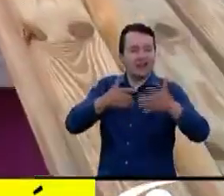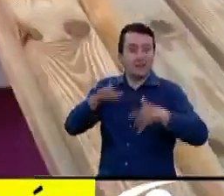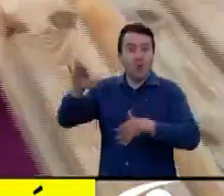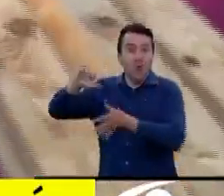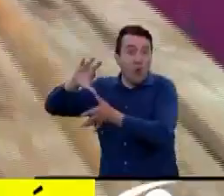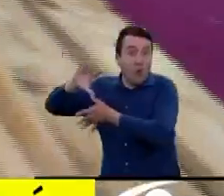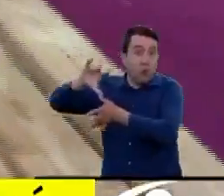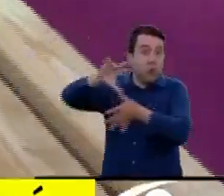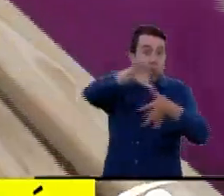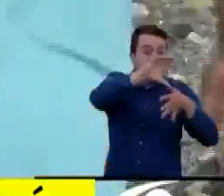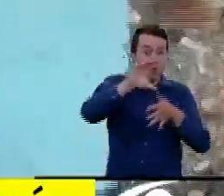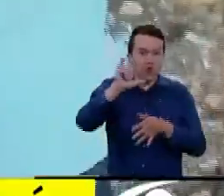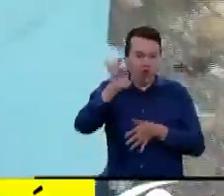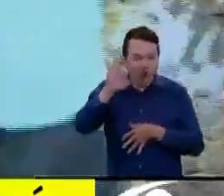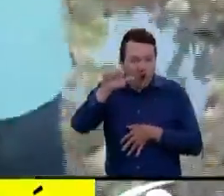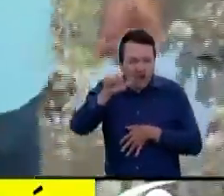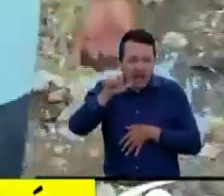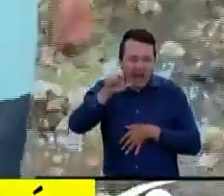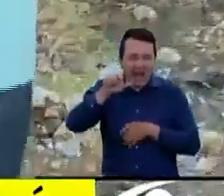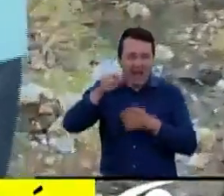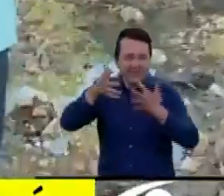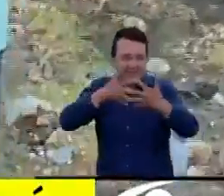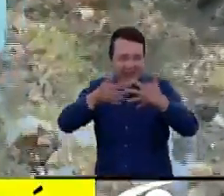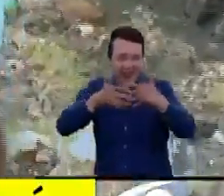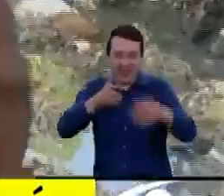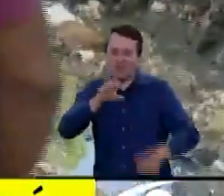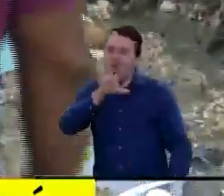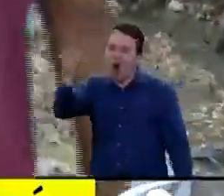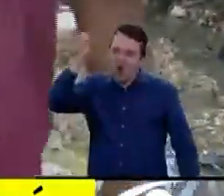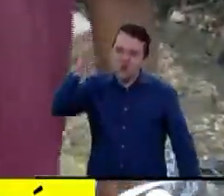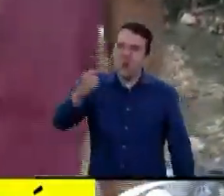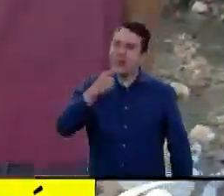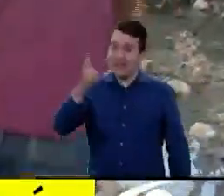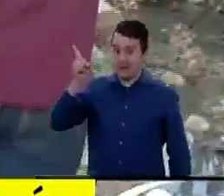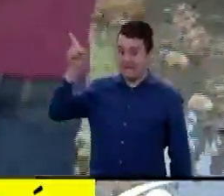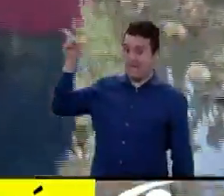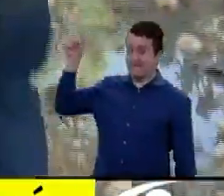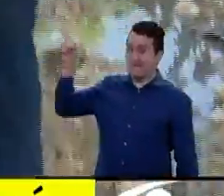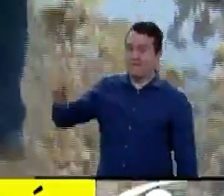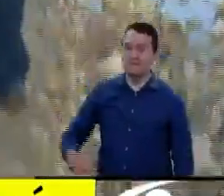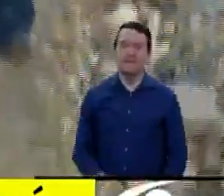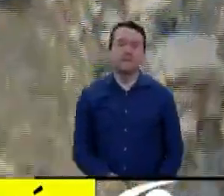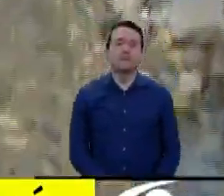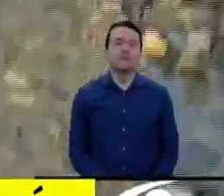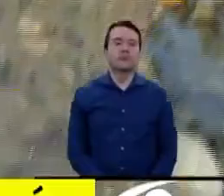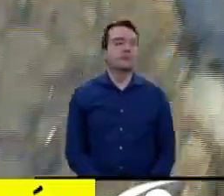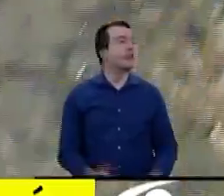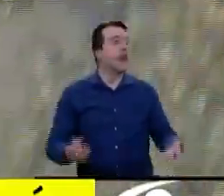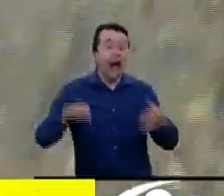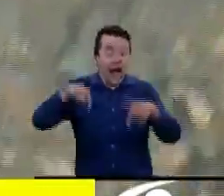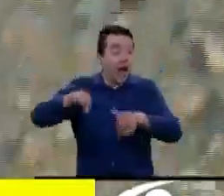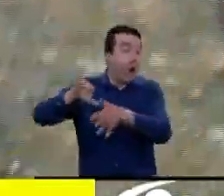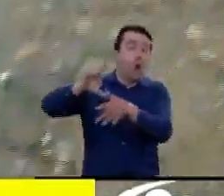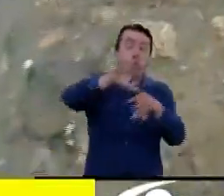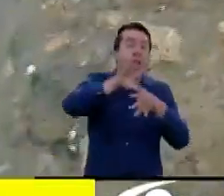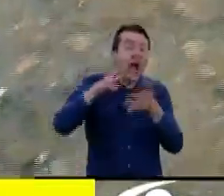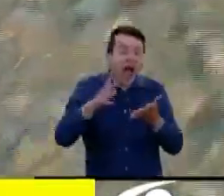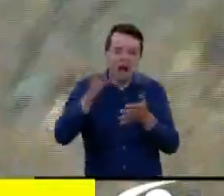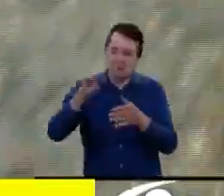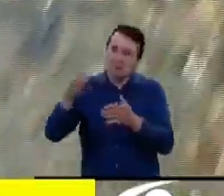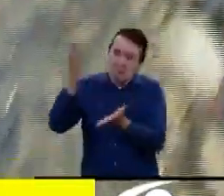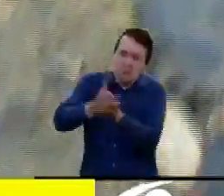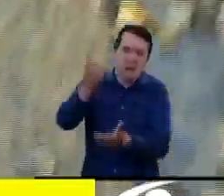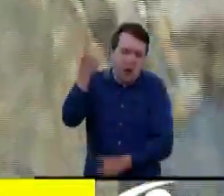el archipiélago de San Andrés, gritó esto a todo pulmón e indignado. El otro huracán que tenemos lo tenemos de por vida. ¿Cuál